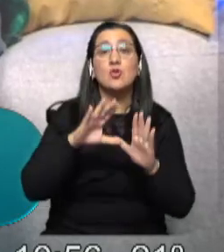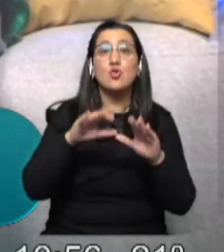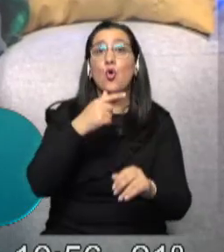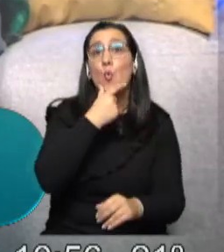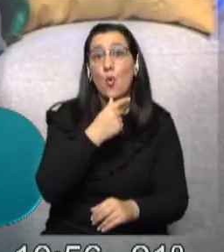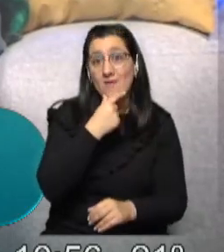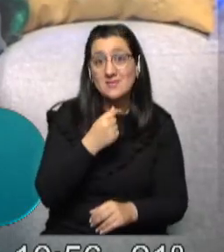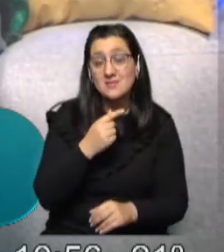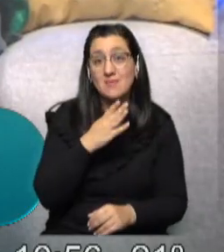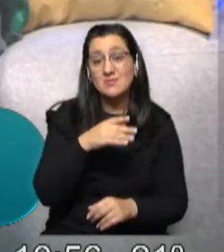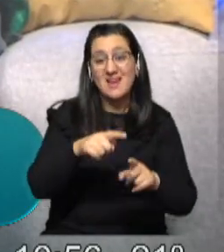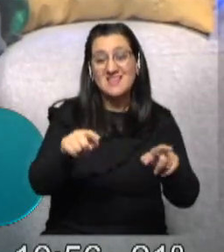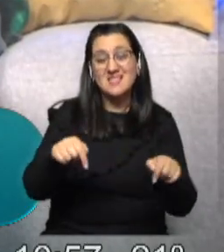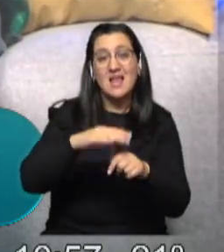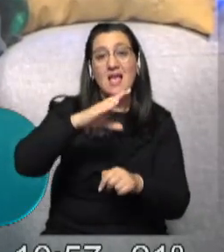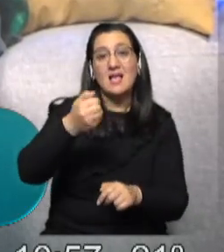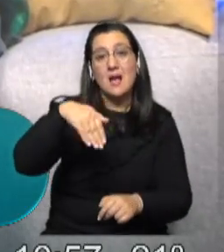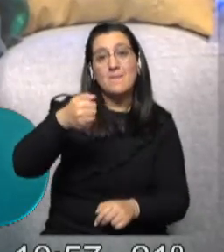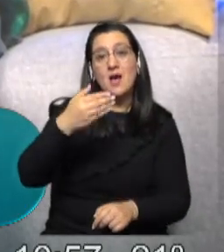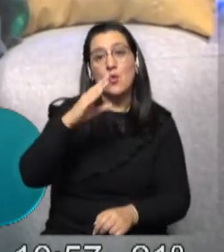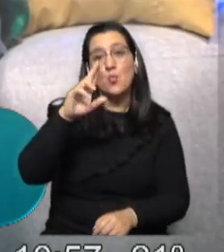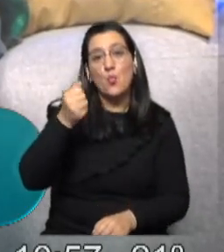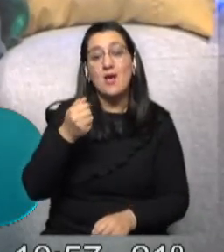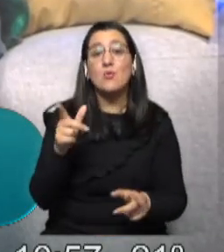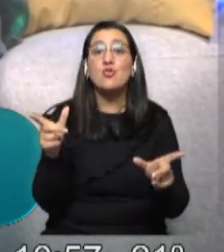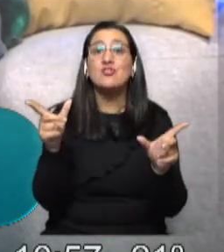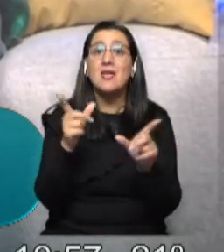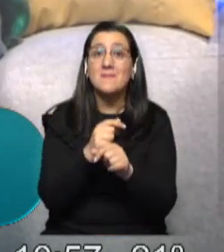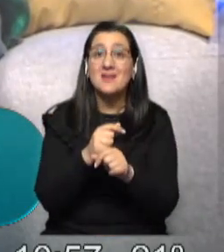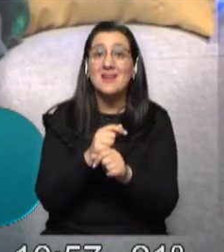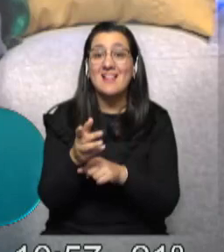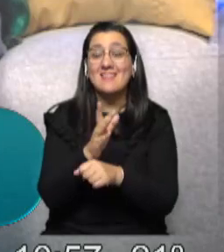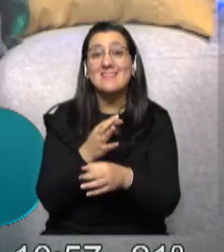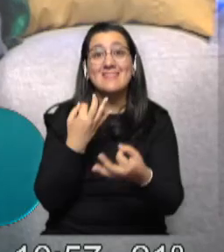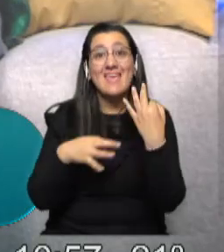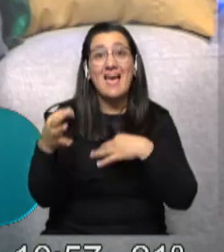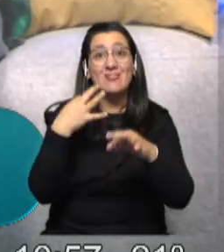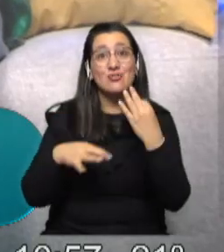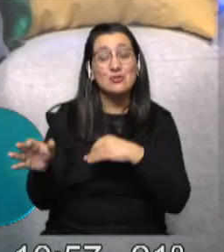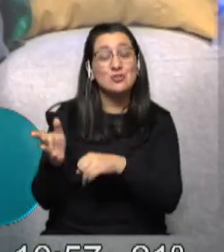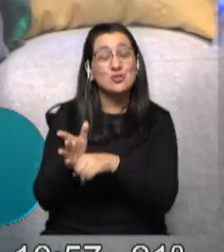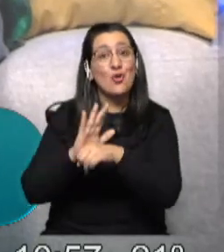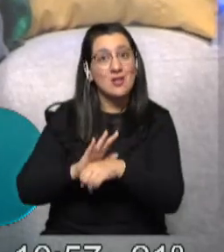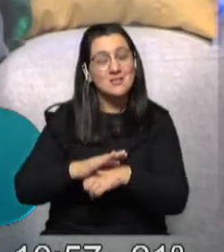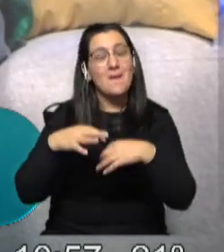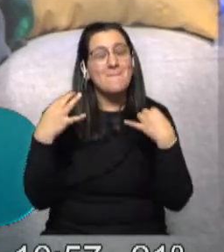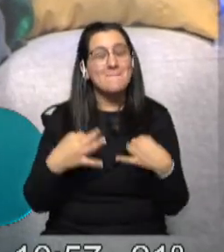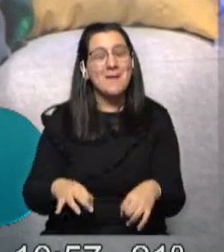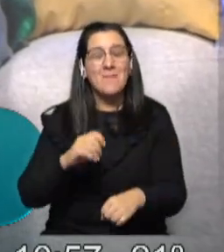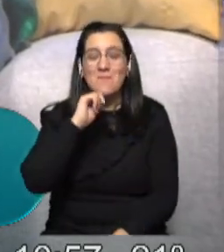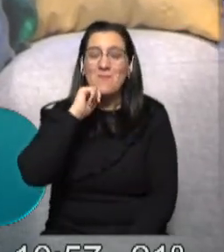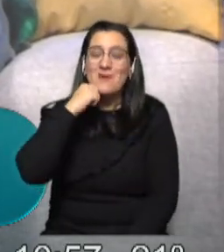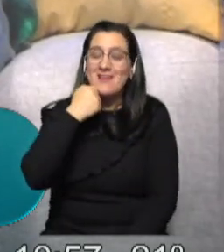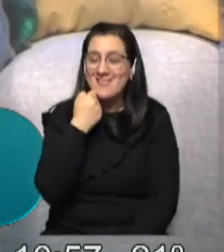Así que estar en la sala Camacuá. Y ese cierre gigante en el Teatro Solís, me imagino que es un cierre de año que para ustedes también implica